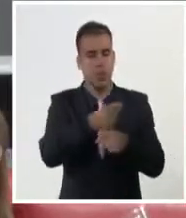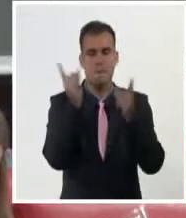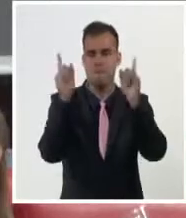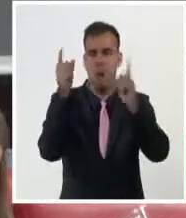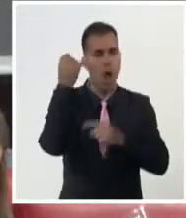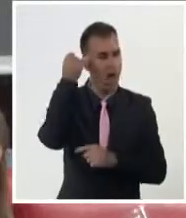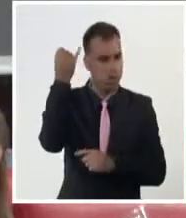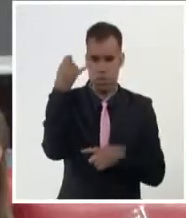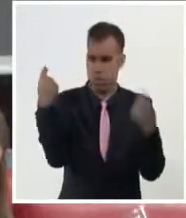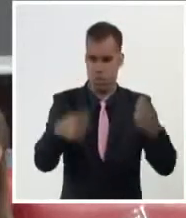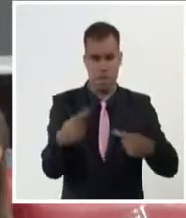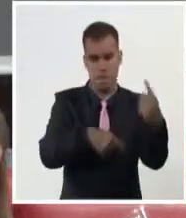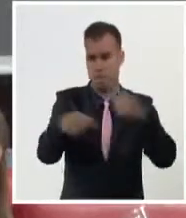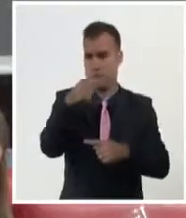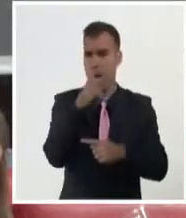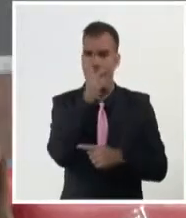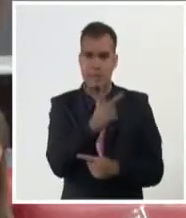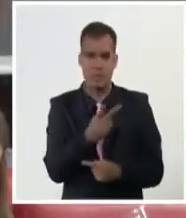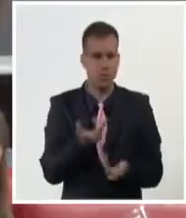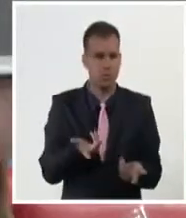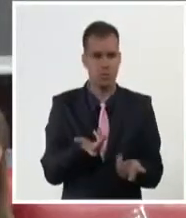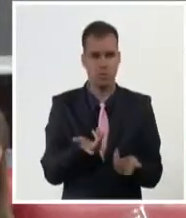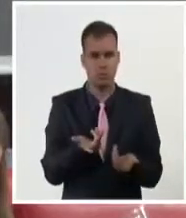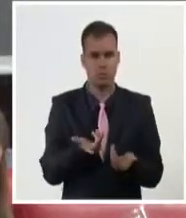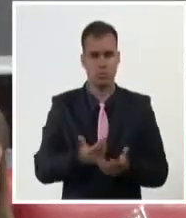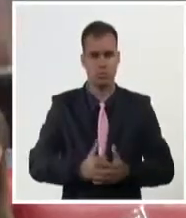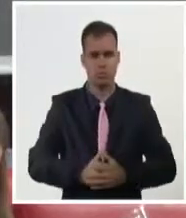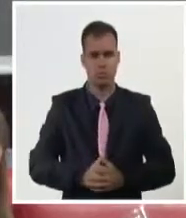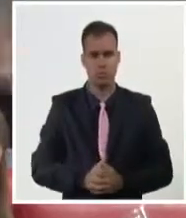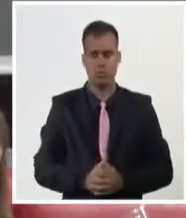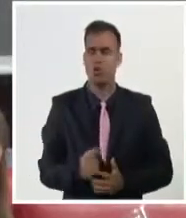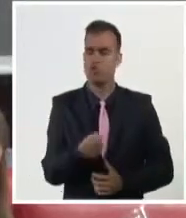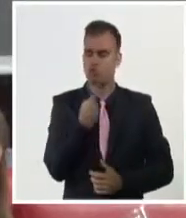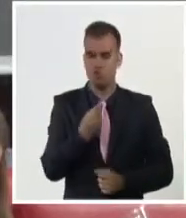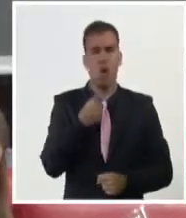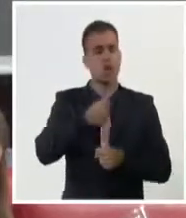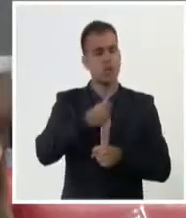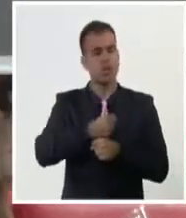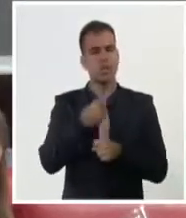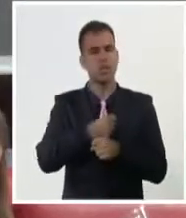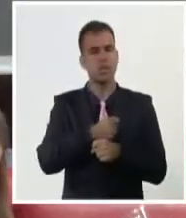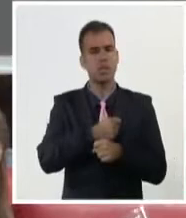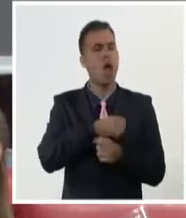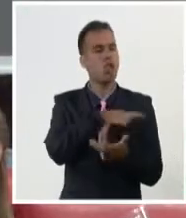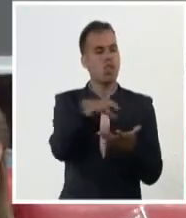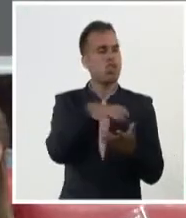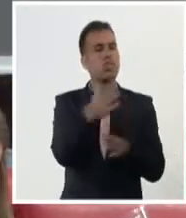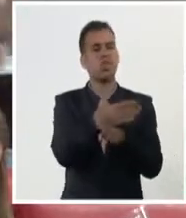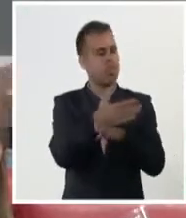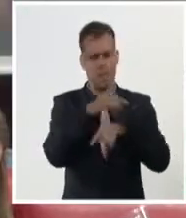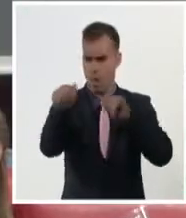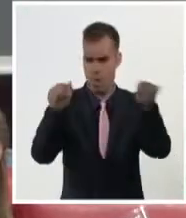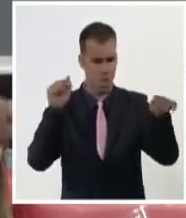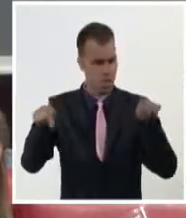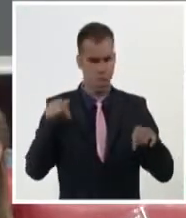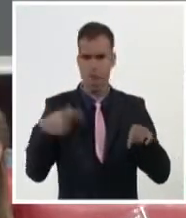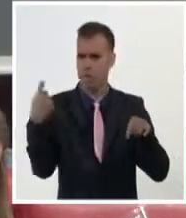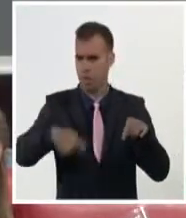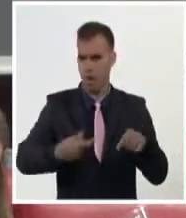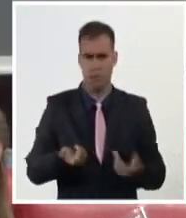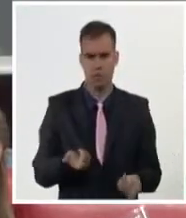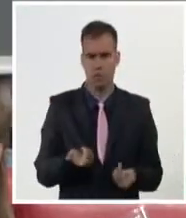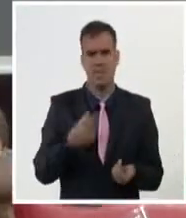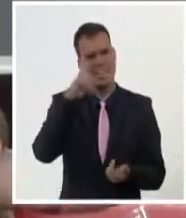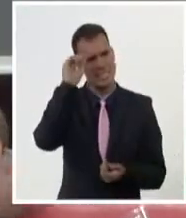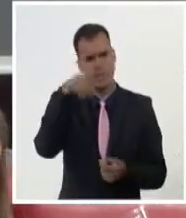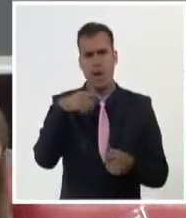no es otra cosa que, entre muchas, hacer lo que nos toca en el lugar que nos toca y de la manera en que nos toca hacer. Es cierto que el contexto es